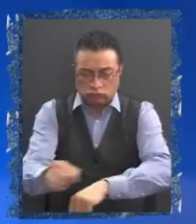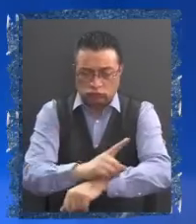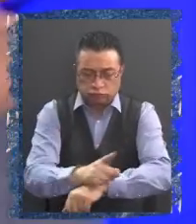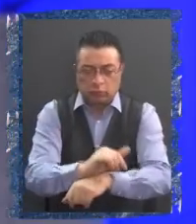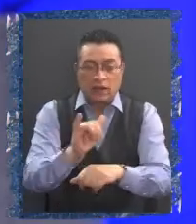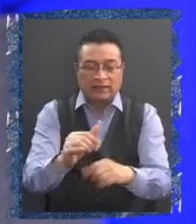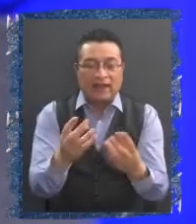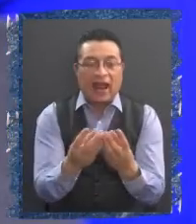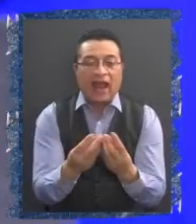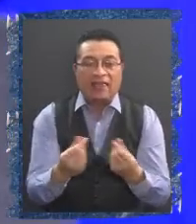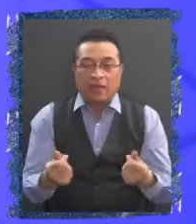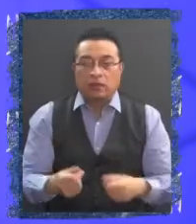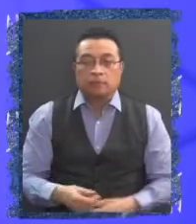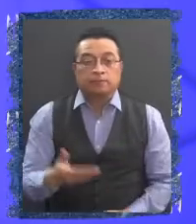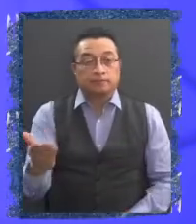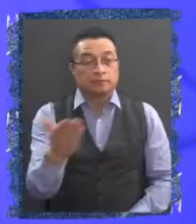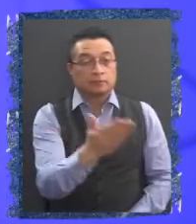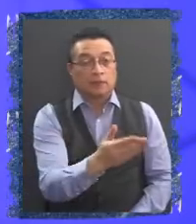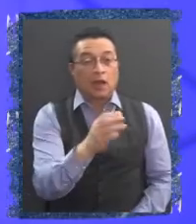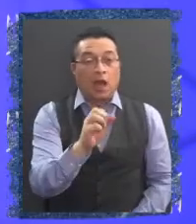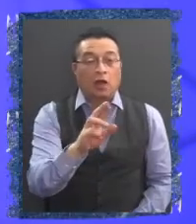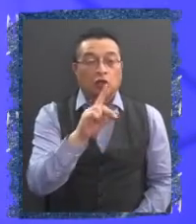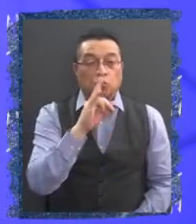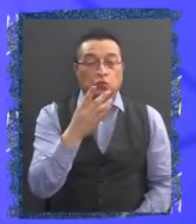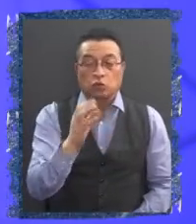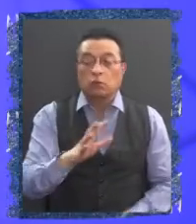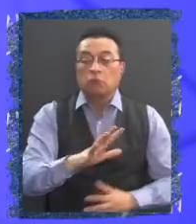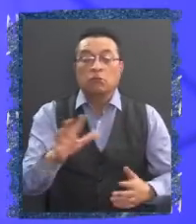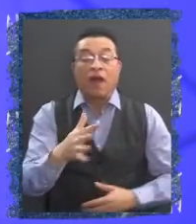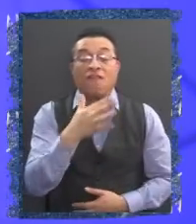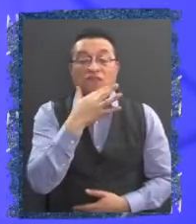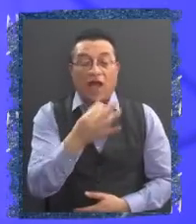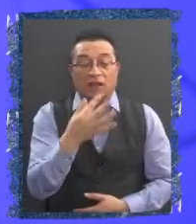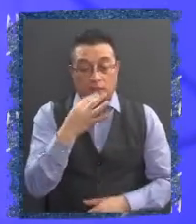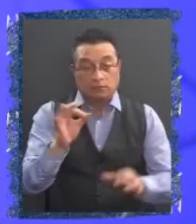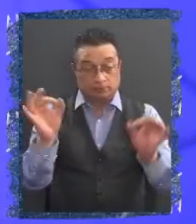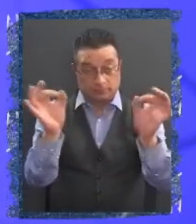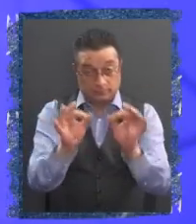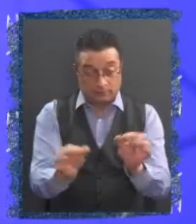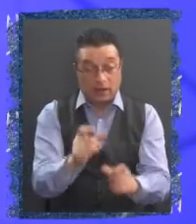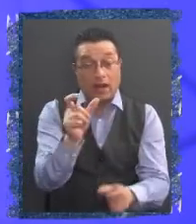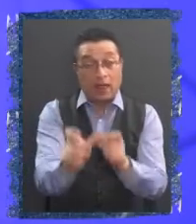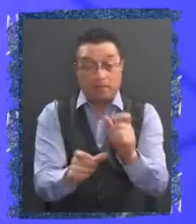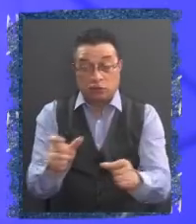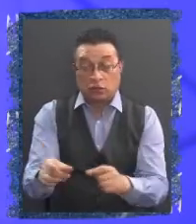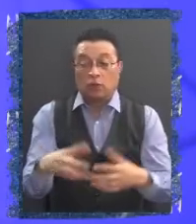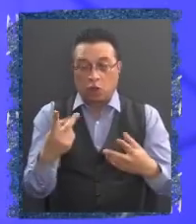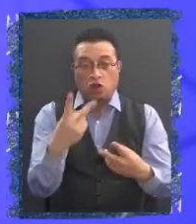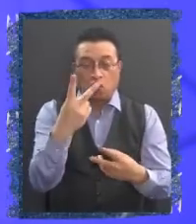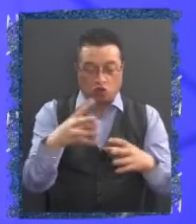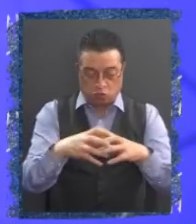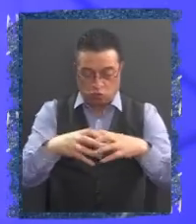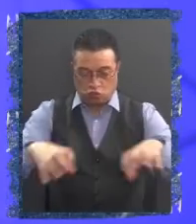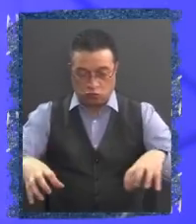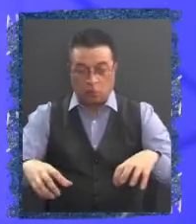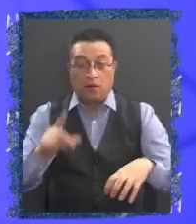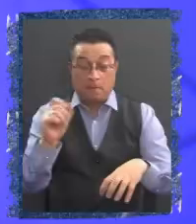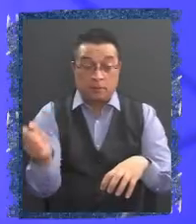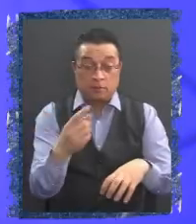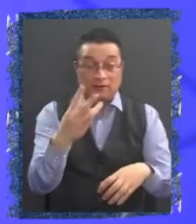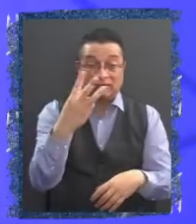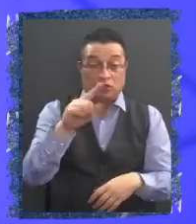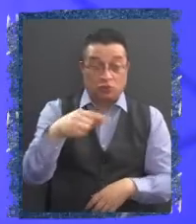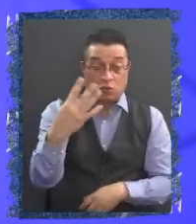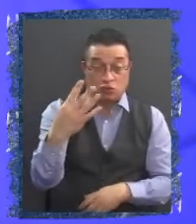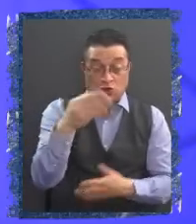calidad. Arturo. A ver, yo creo que lo más fácil para poder explicárselo a las personas es dividirlo en dos grupos. Primero, a los 3,4 millones de